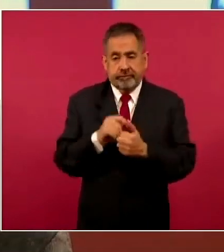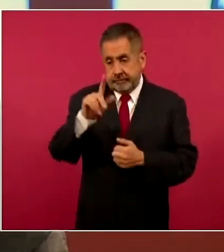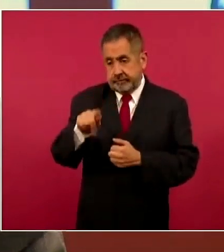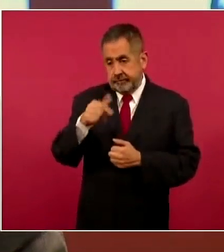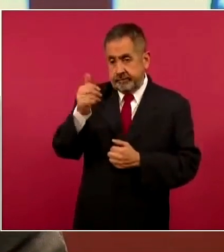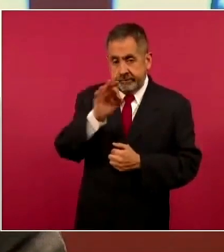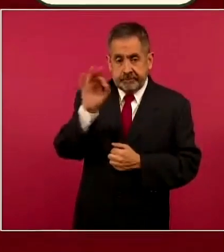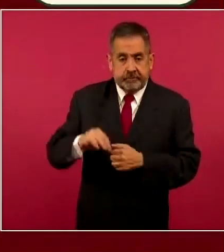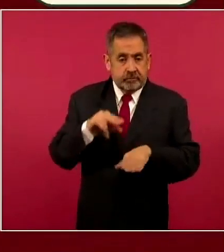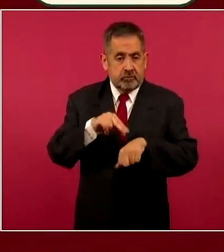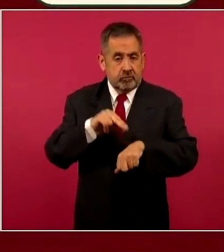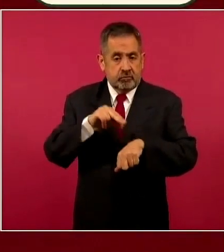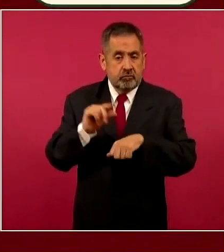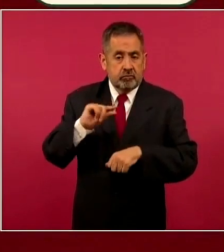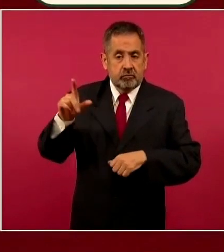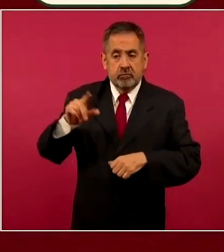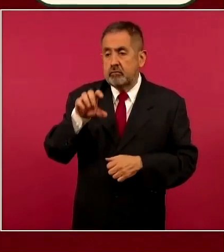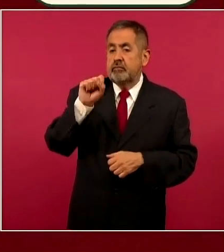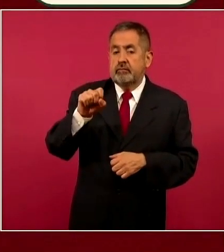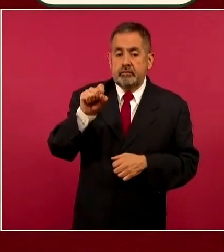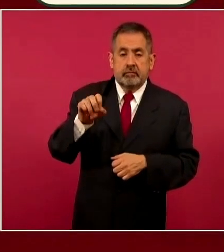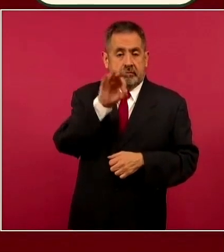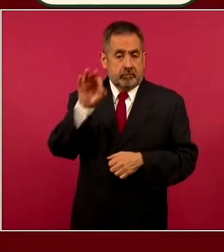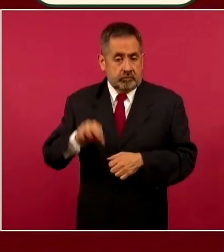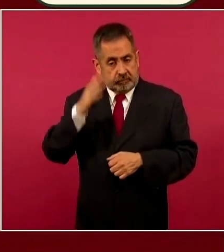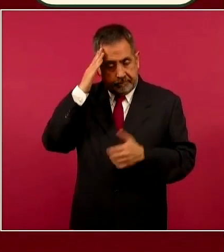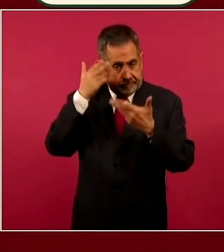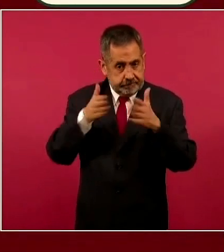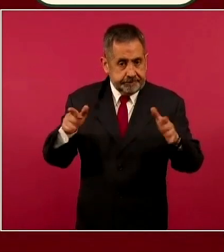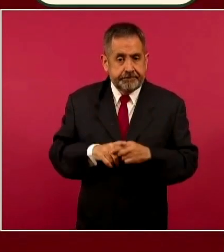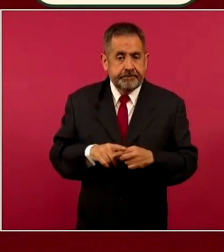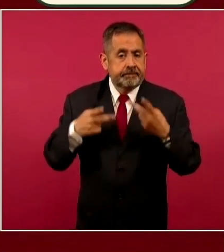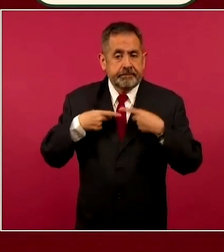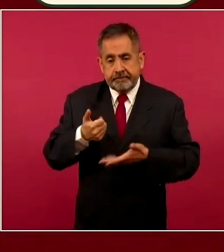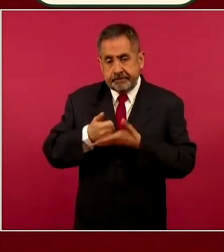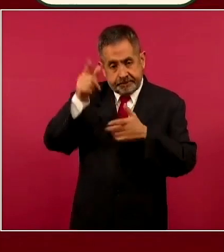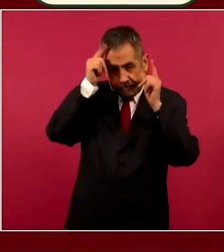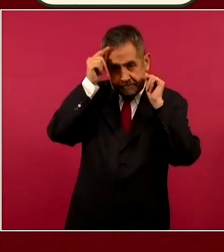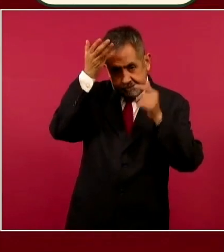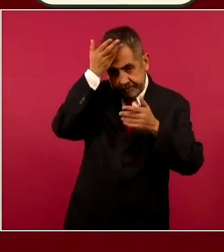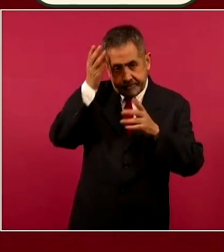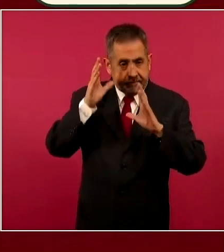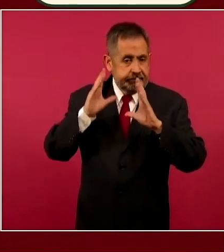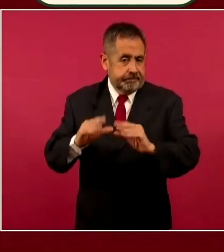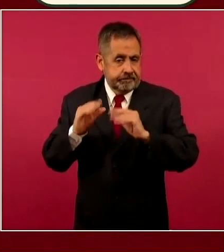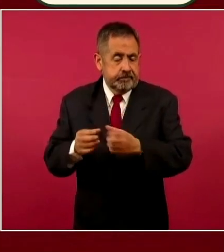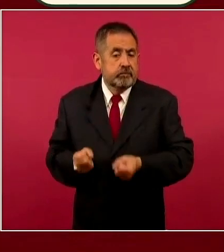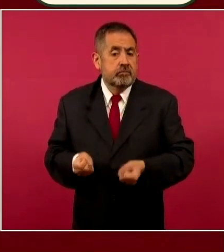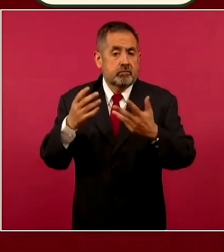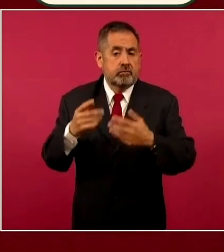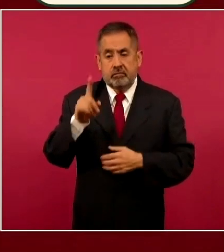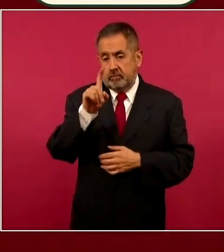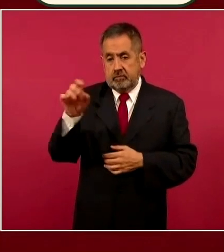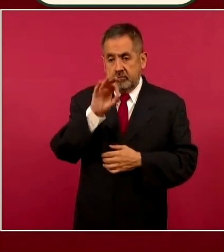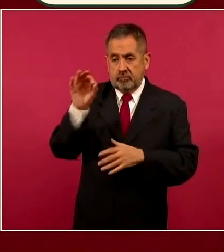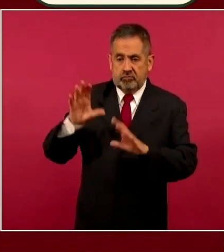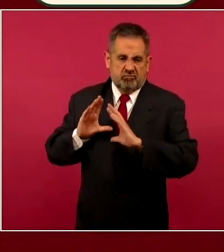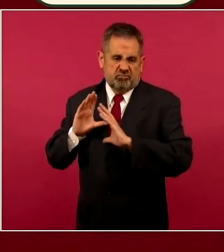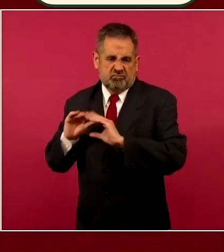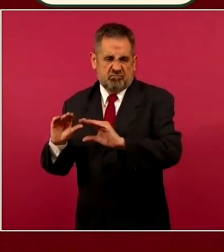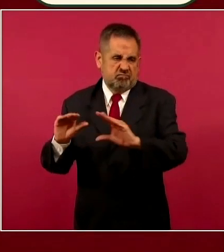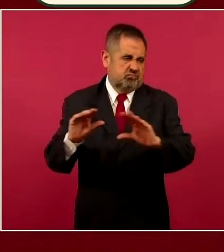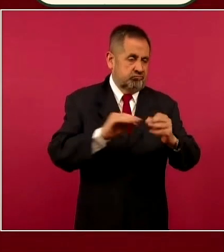médicos especialistas, 60% de médicos generales y personal de enfermería, y hemos capacitado ya al 100% del